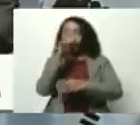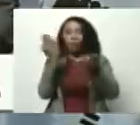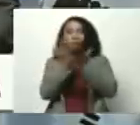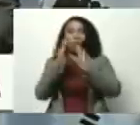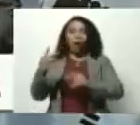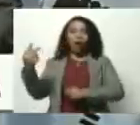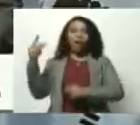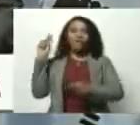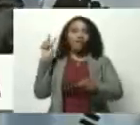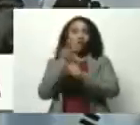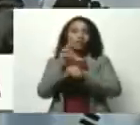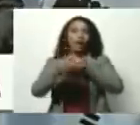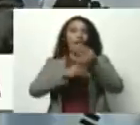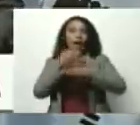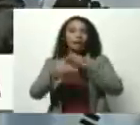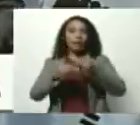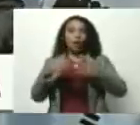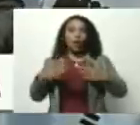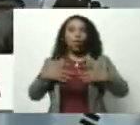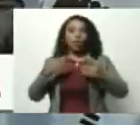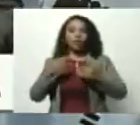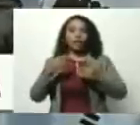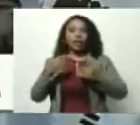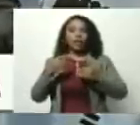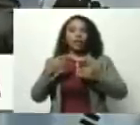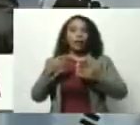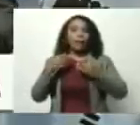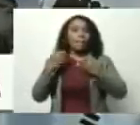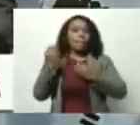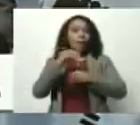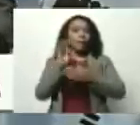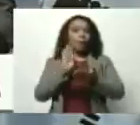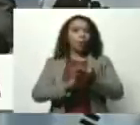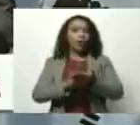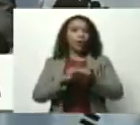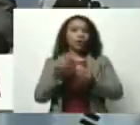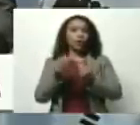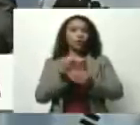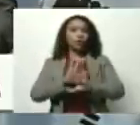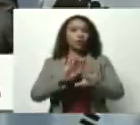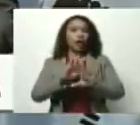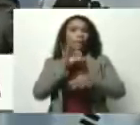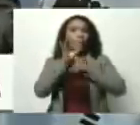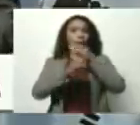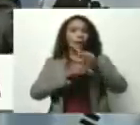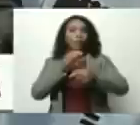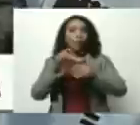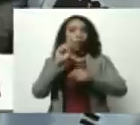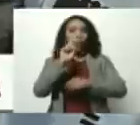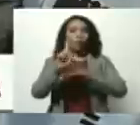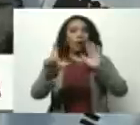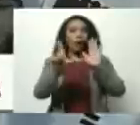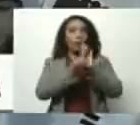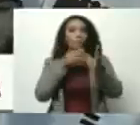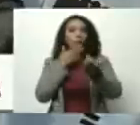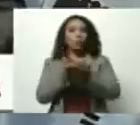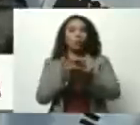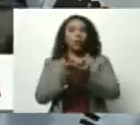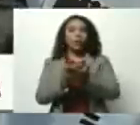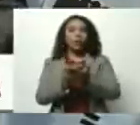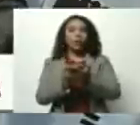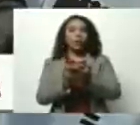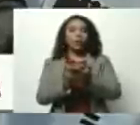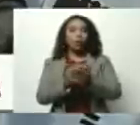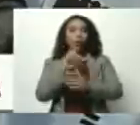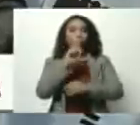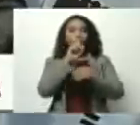violencia ejercida entre adolescentes, además de proponer, como dije, una ley. Estamos ejecutando un